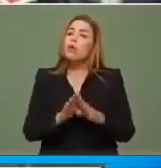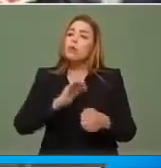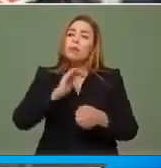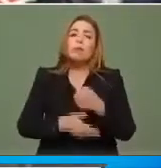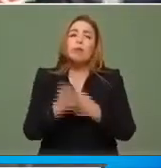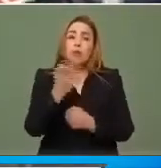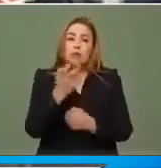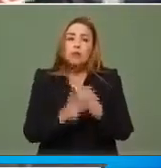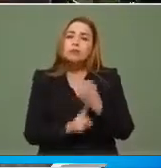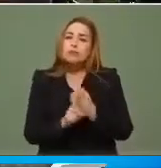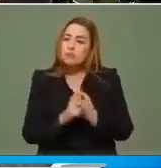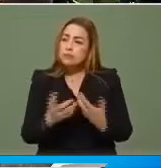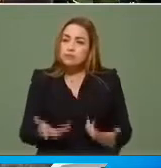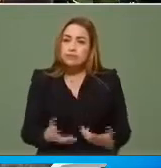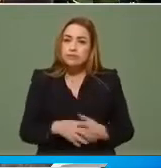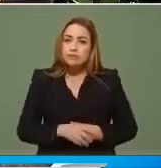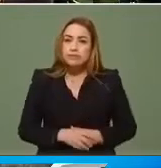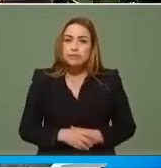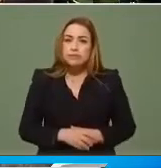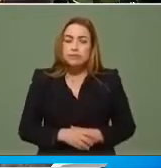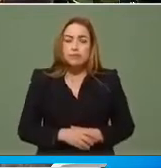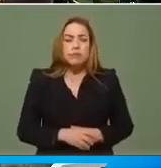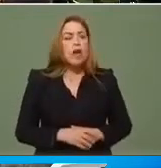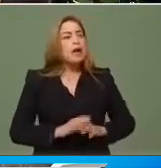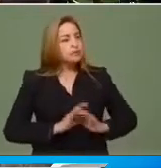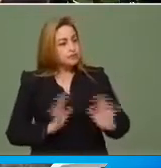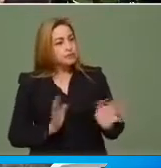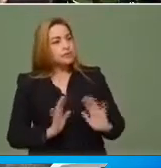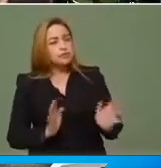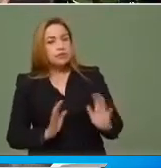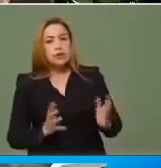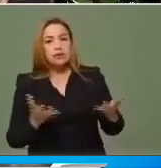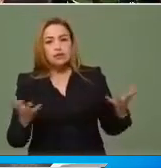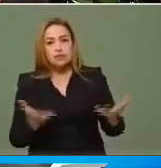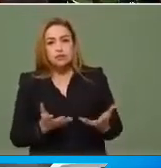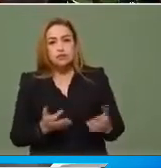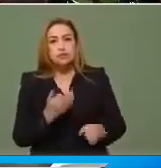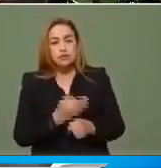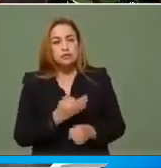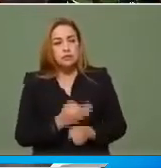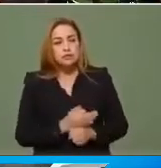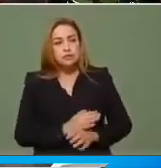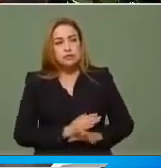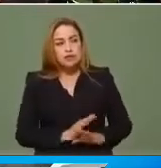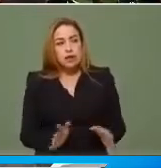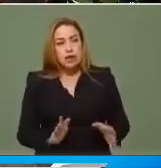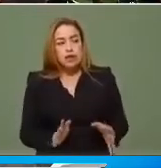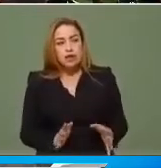Corrupción en penales. Ya se está haciendo una revisión sobre